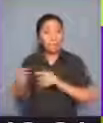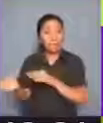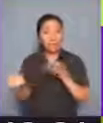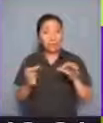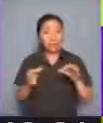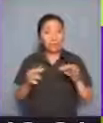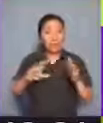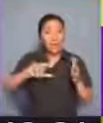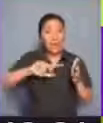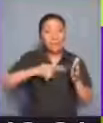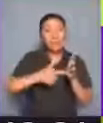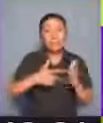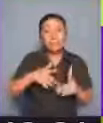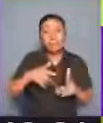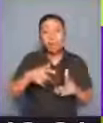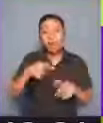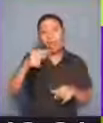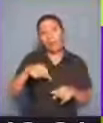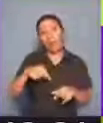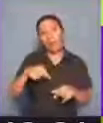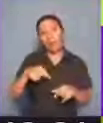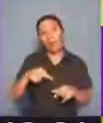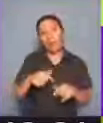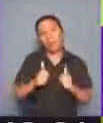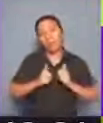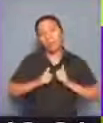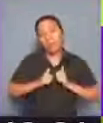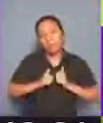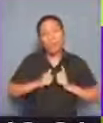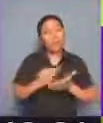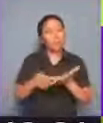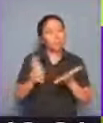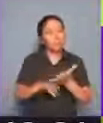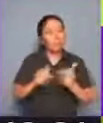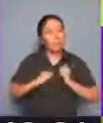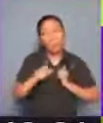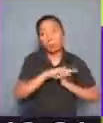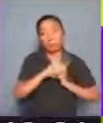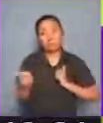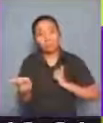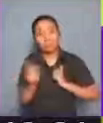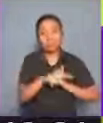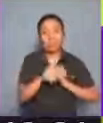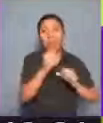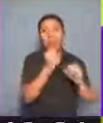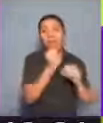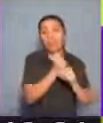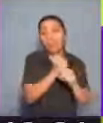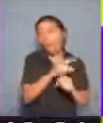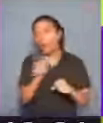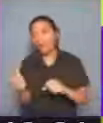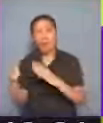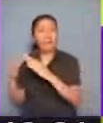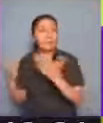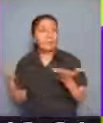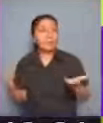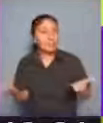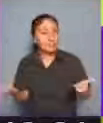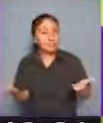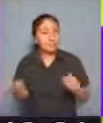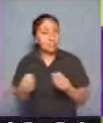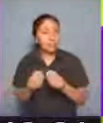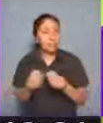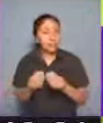hasta el centro o hasta este lugar y ahora otra espera para lo que es volver o retornar a sus hogares realmente es